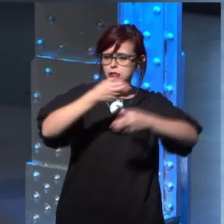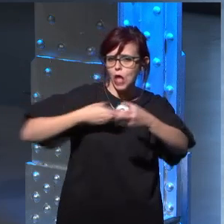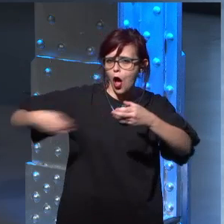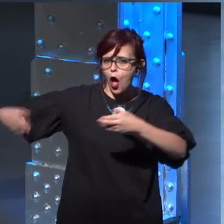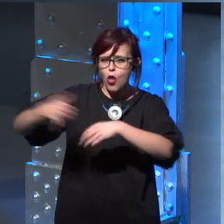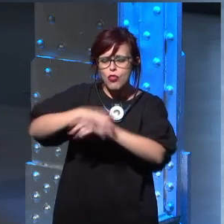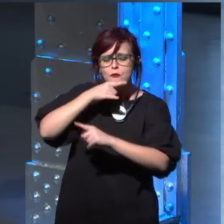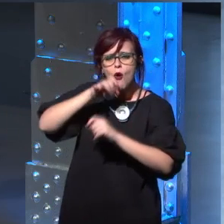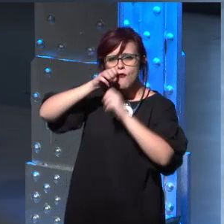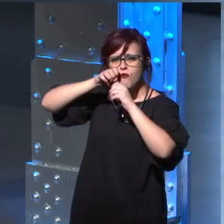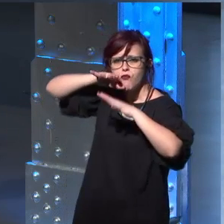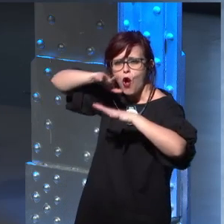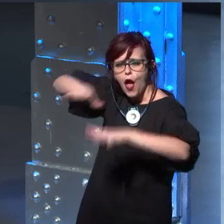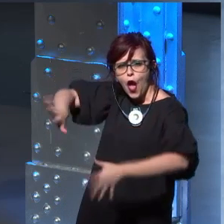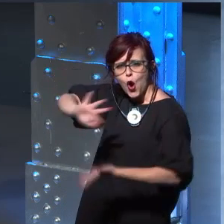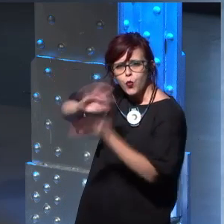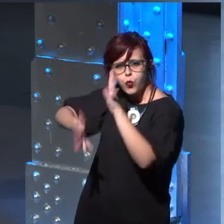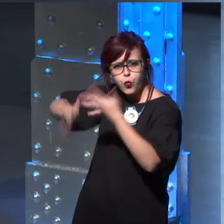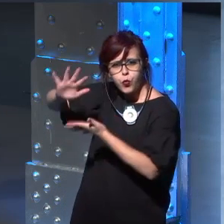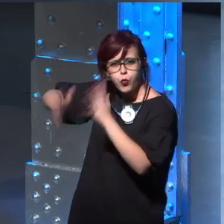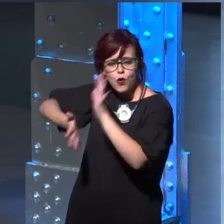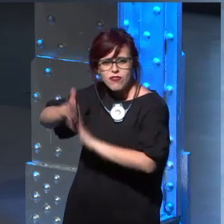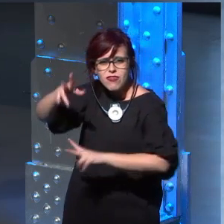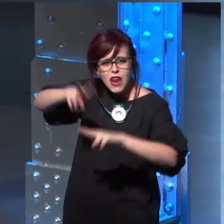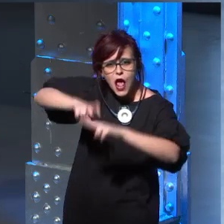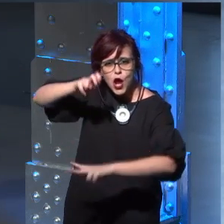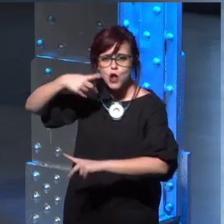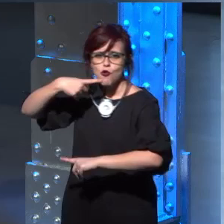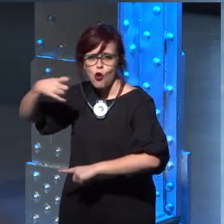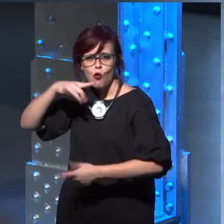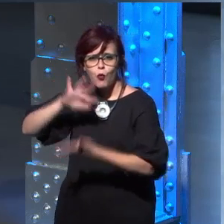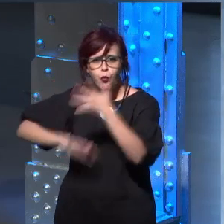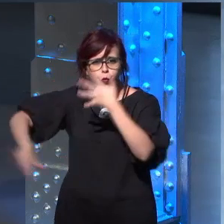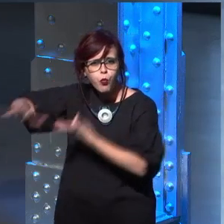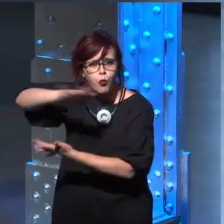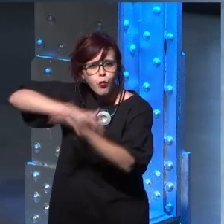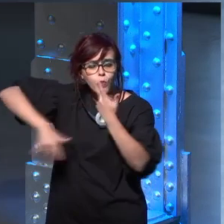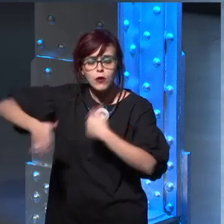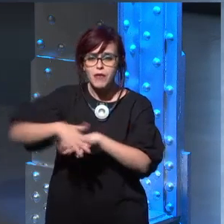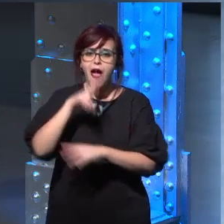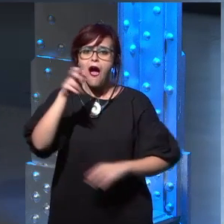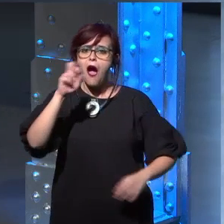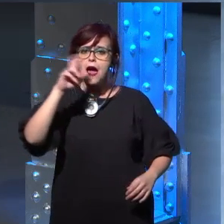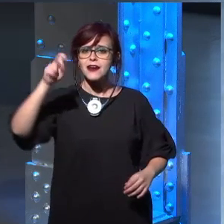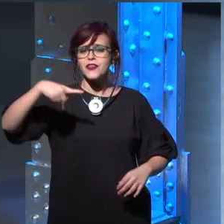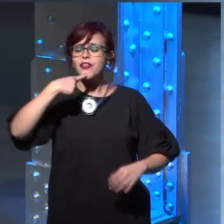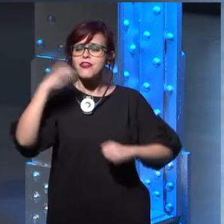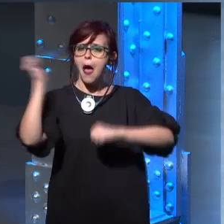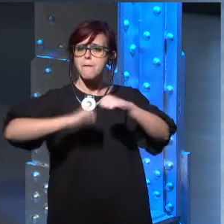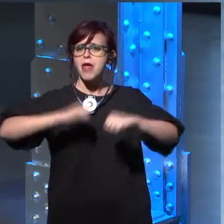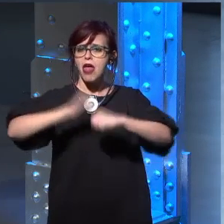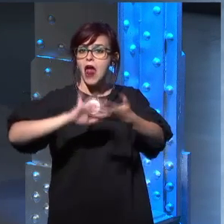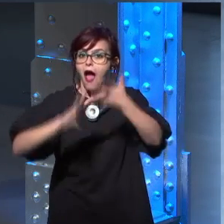y las bañó en fuego negro entreverado con remolinos de rojo. Harren había alardeado de que la piedra no ardía,